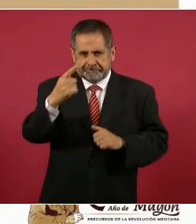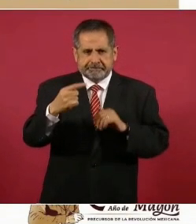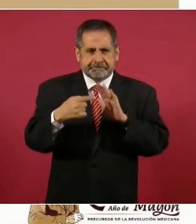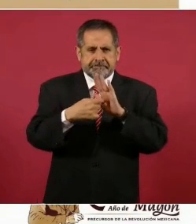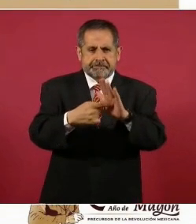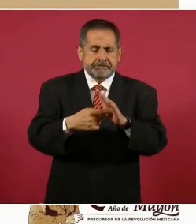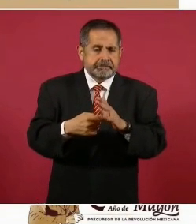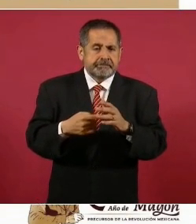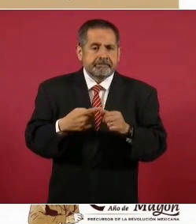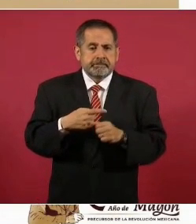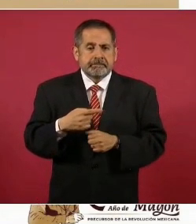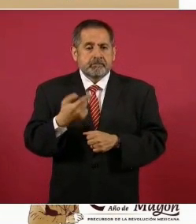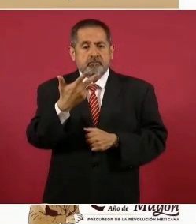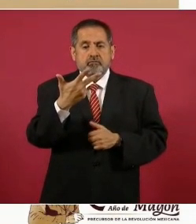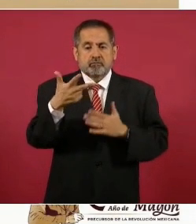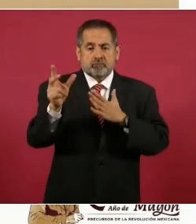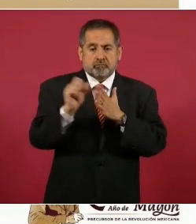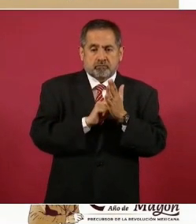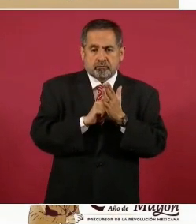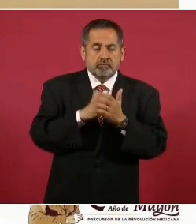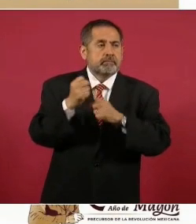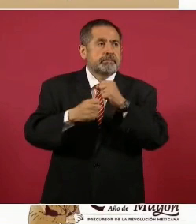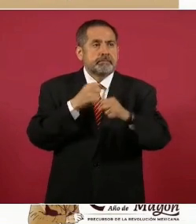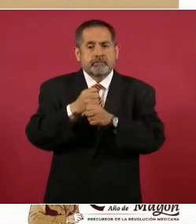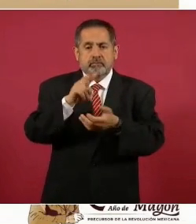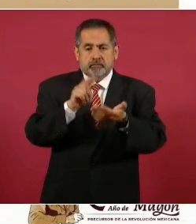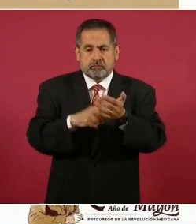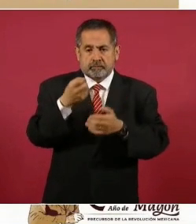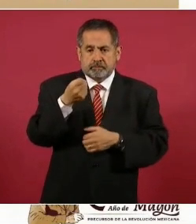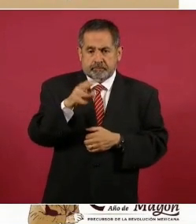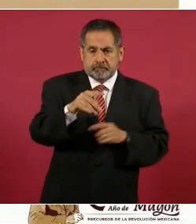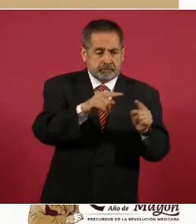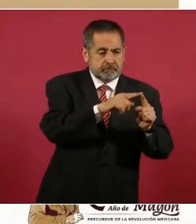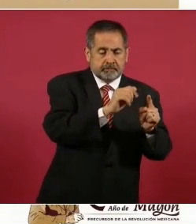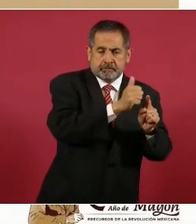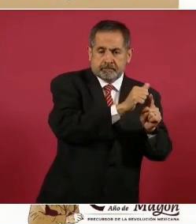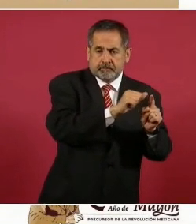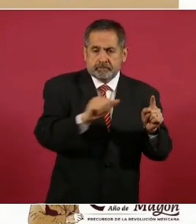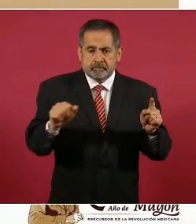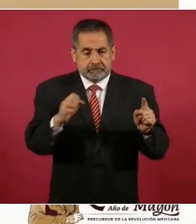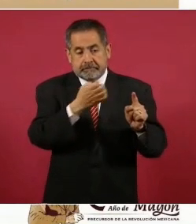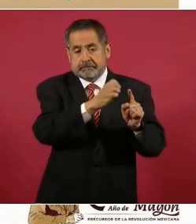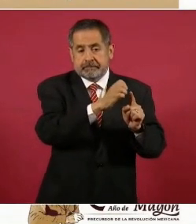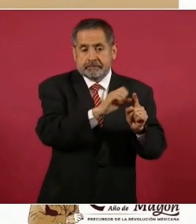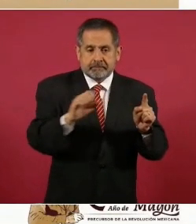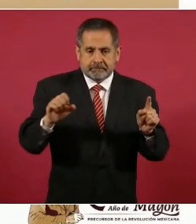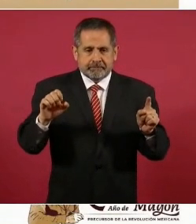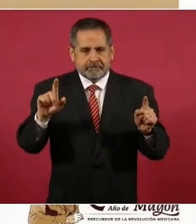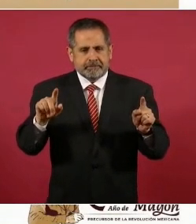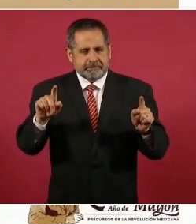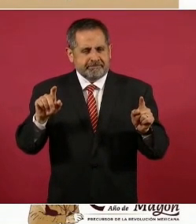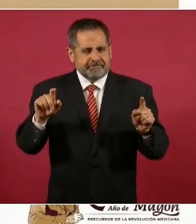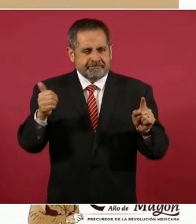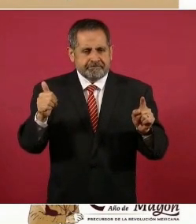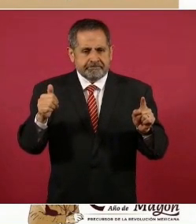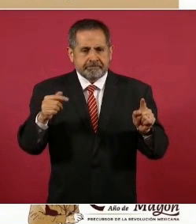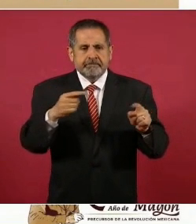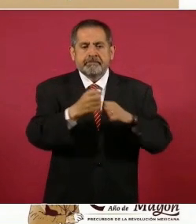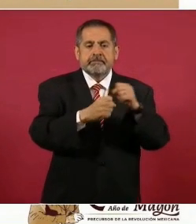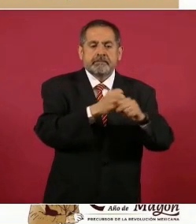primeros ocho meses del 2019 del 2020 el 2021 y del